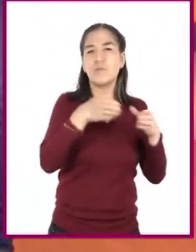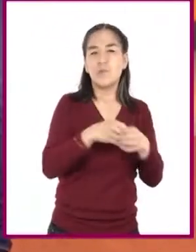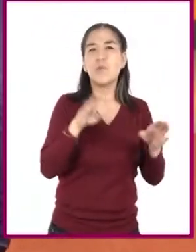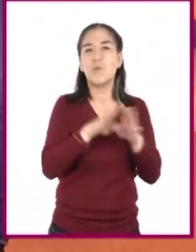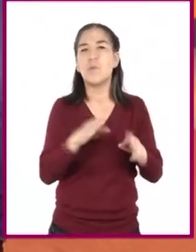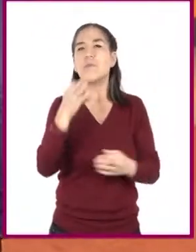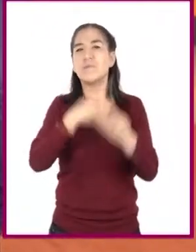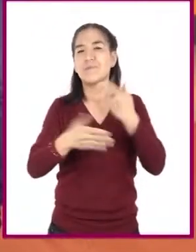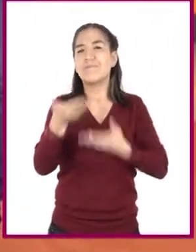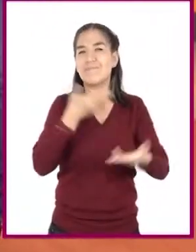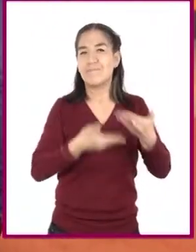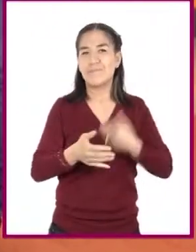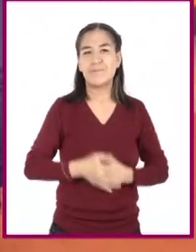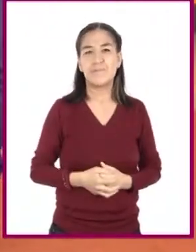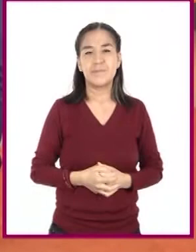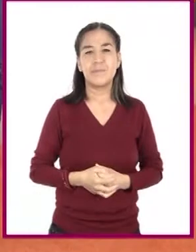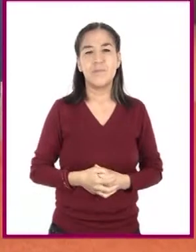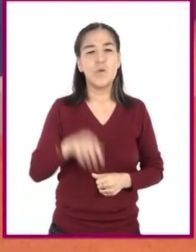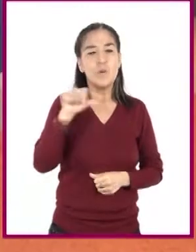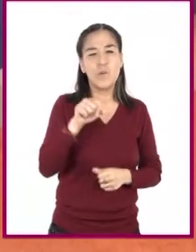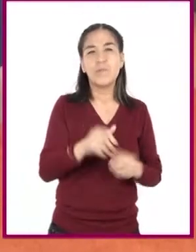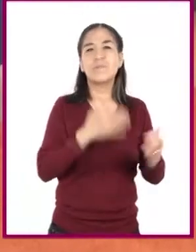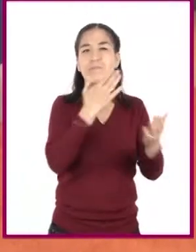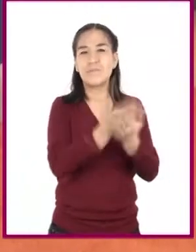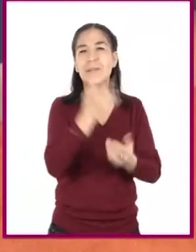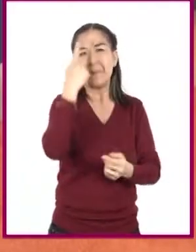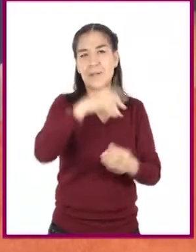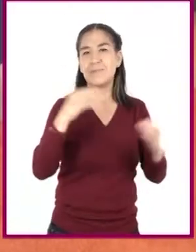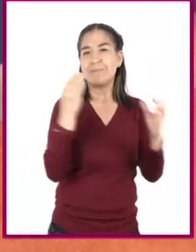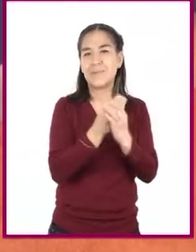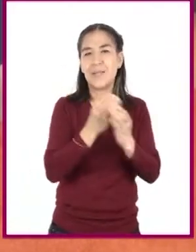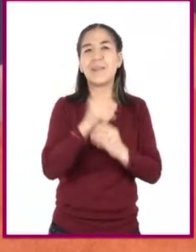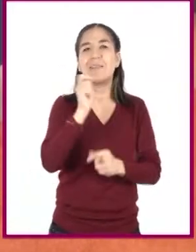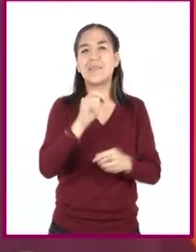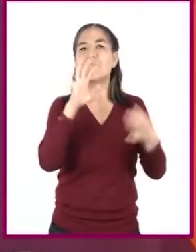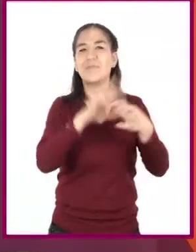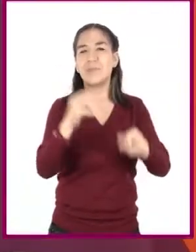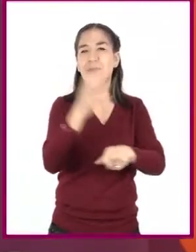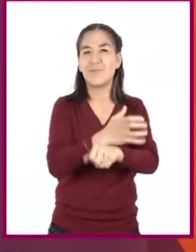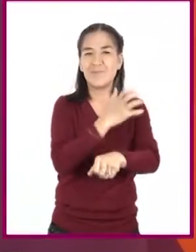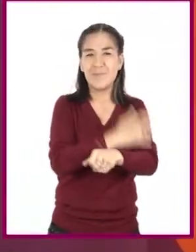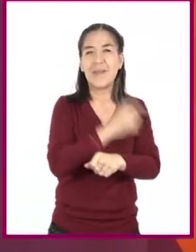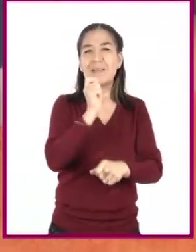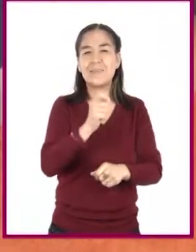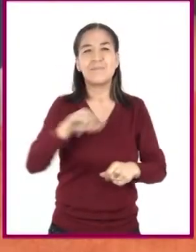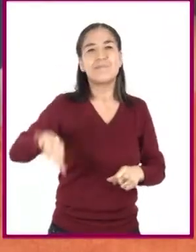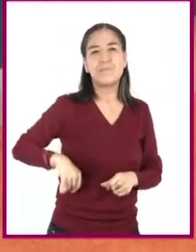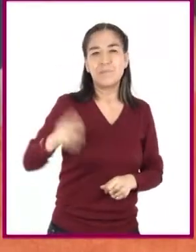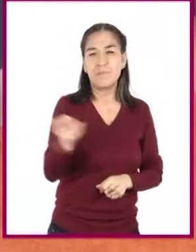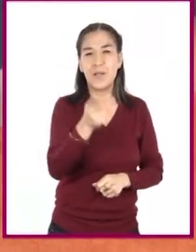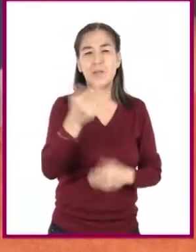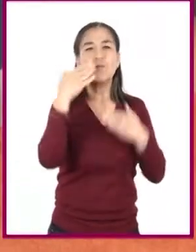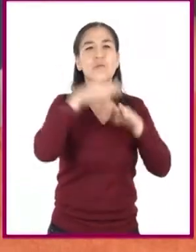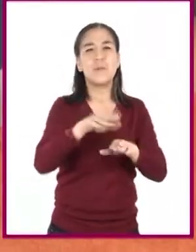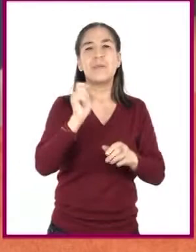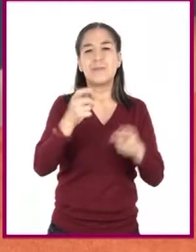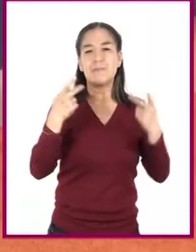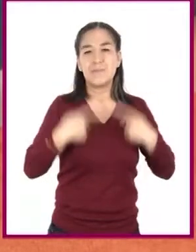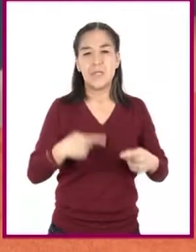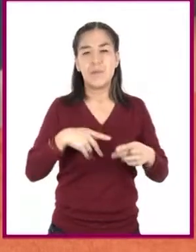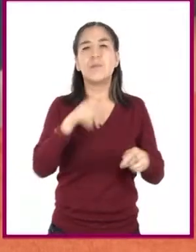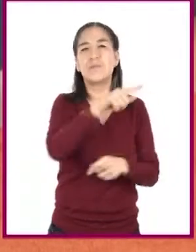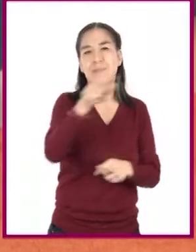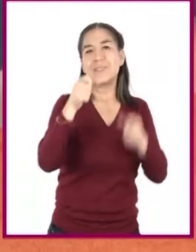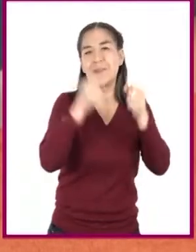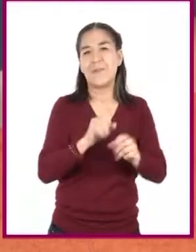nos relacionamos. Les tenemos una gran sesión para acompañarles con interesantes preguntas sobre su identidad, que seguramente ya están